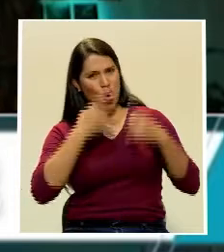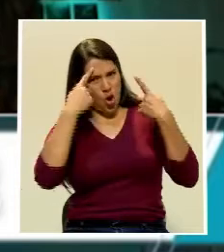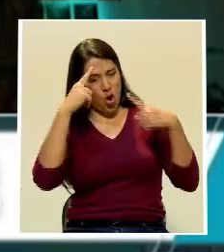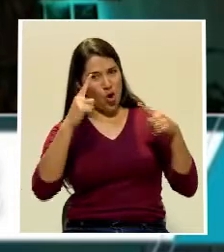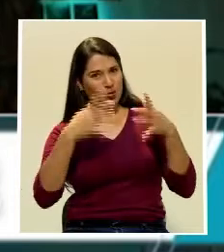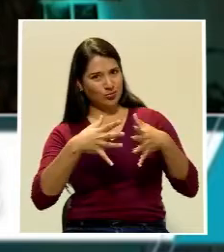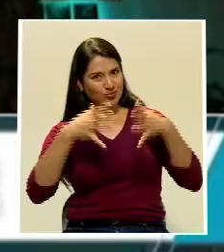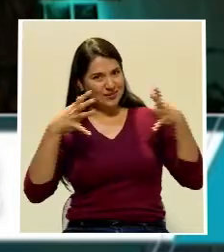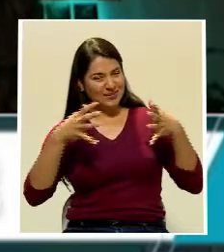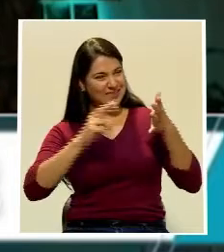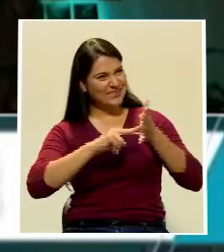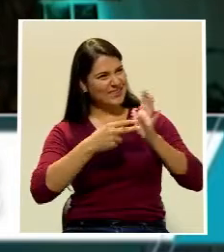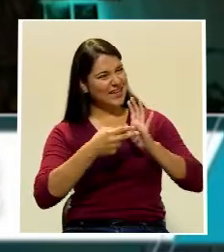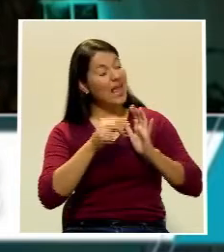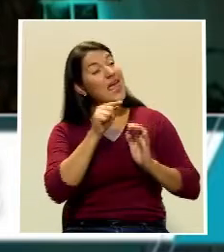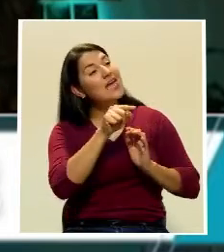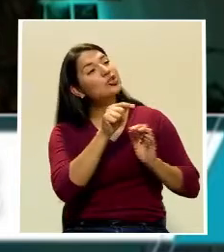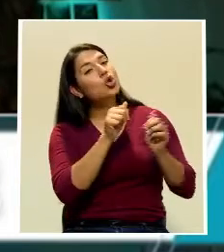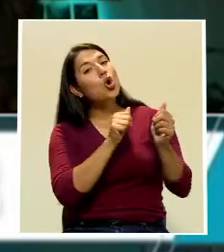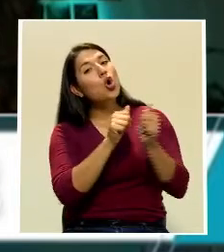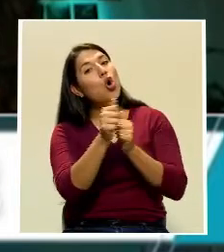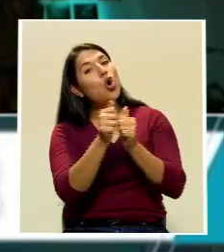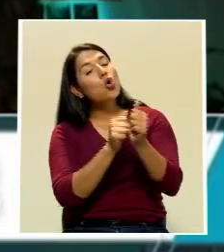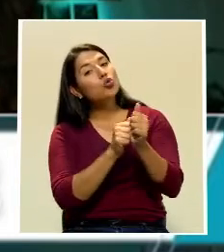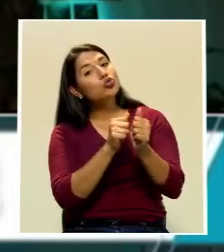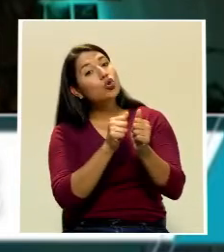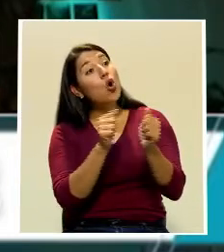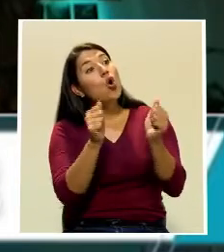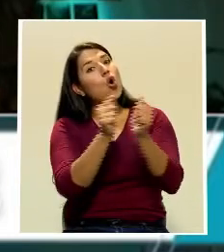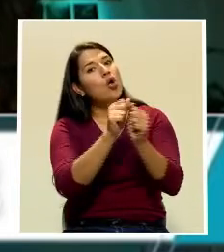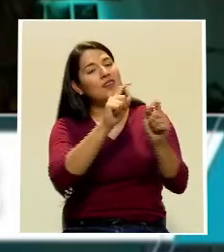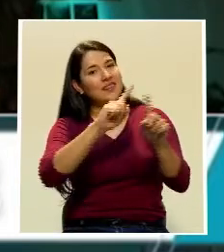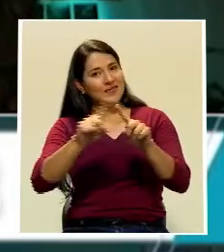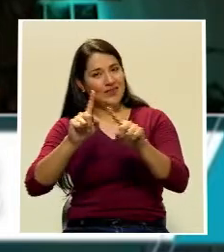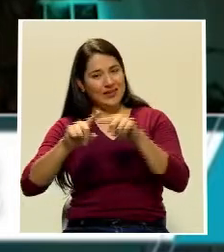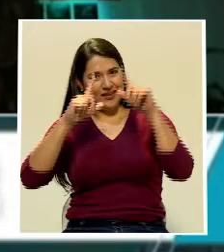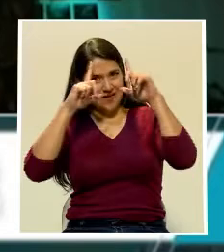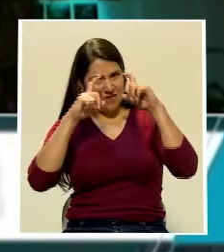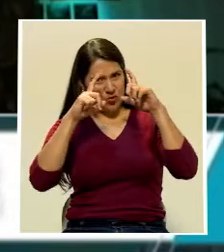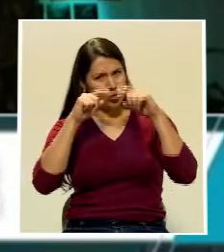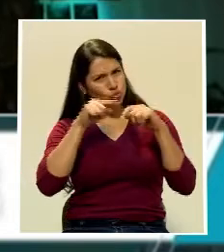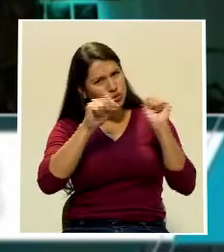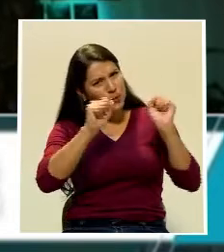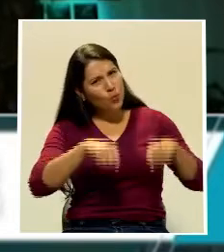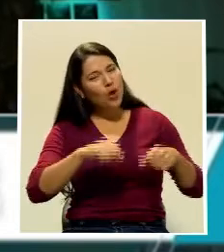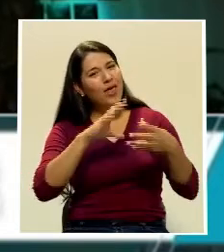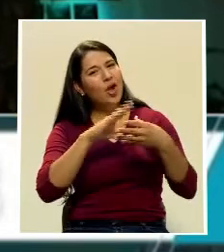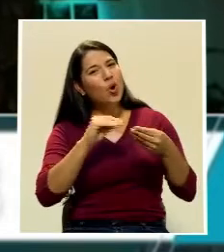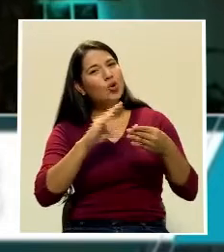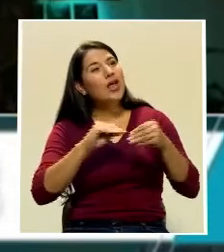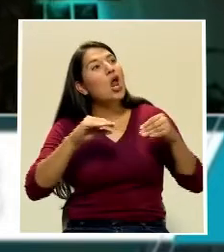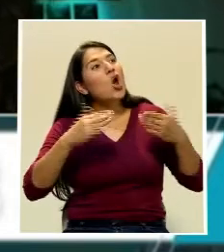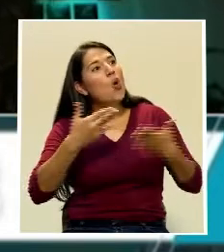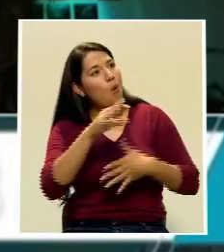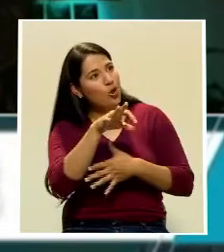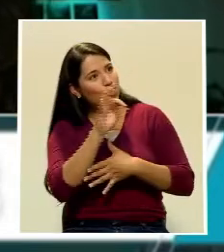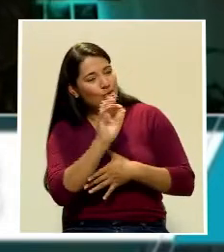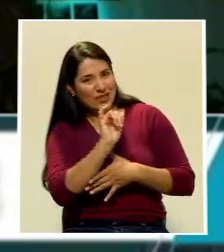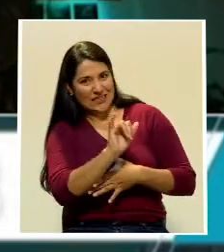trata de un concurso con una serie de fotos. Contanos cómo fue que escogiste el tema